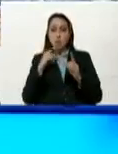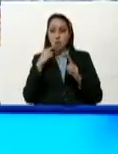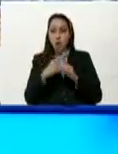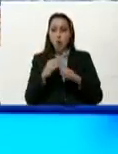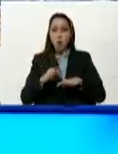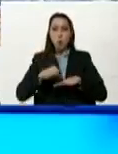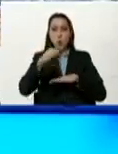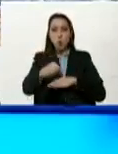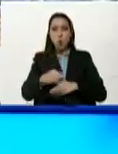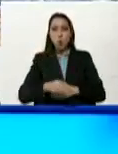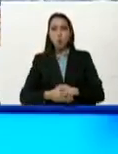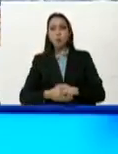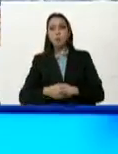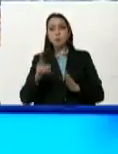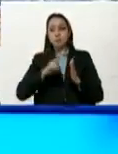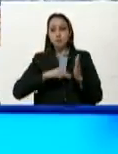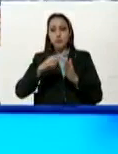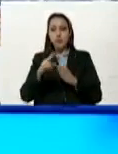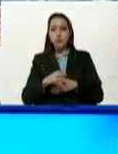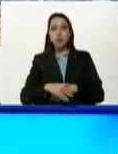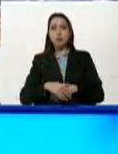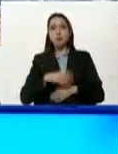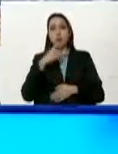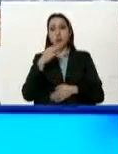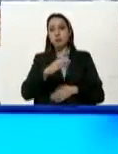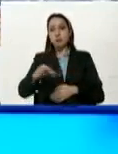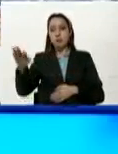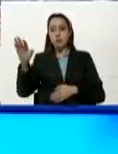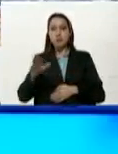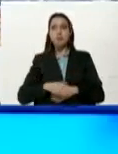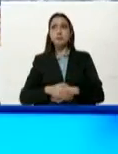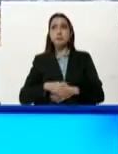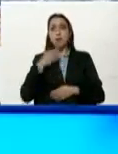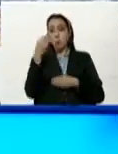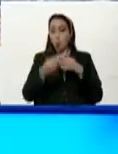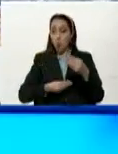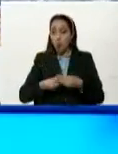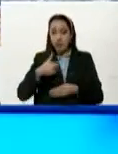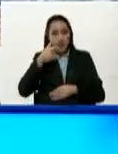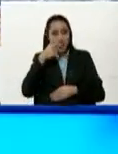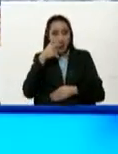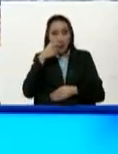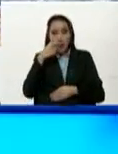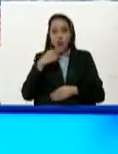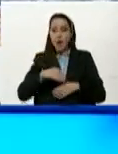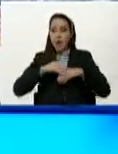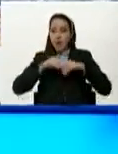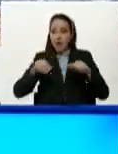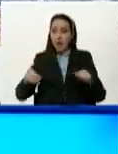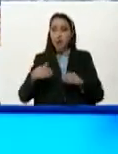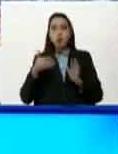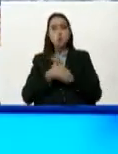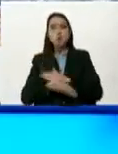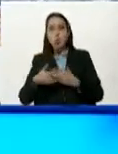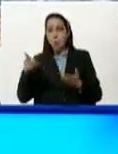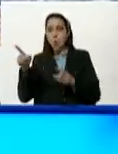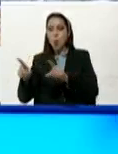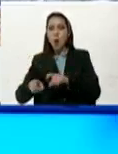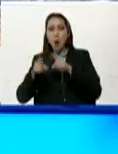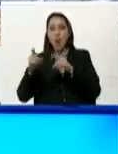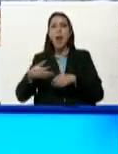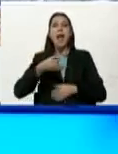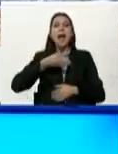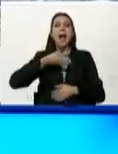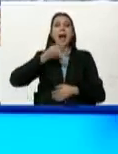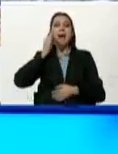pinto salinas vamos a hacer la inspección a la siembra del café el